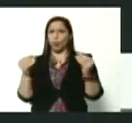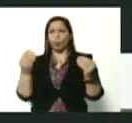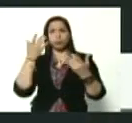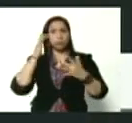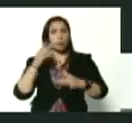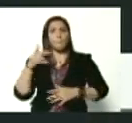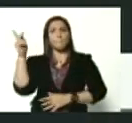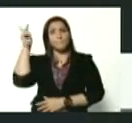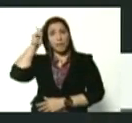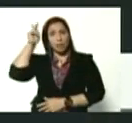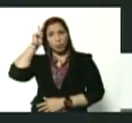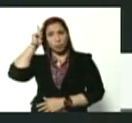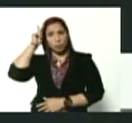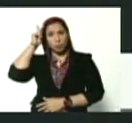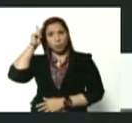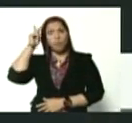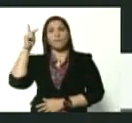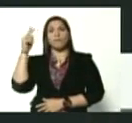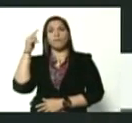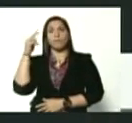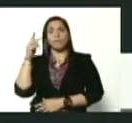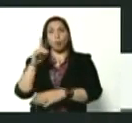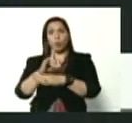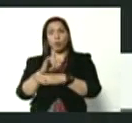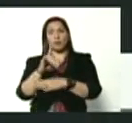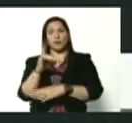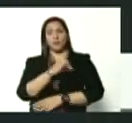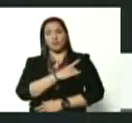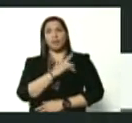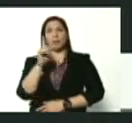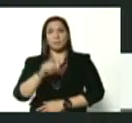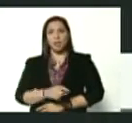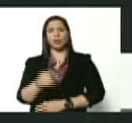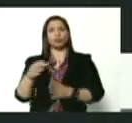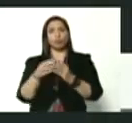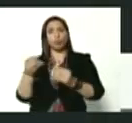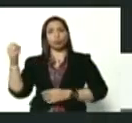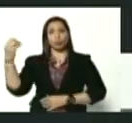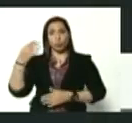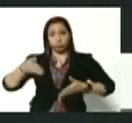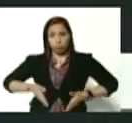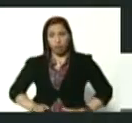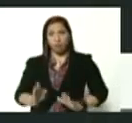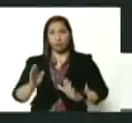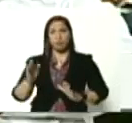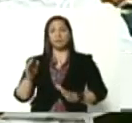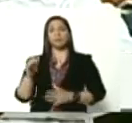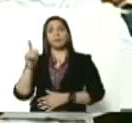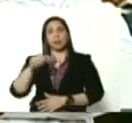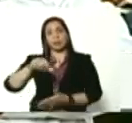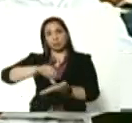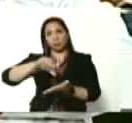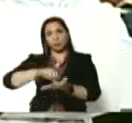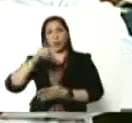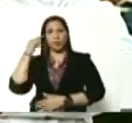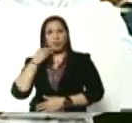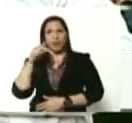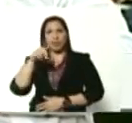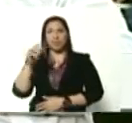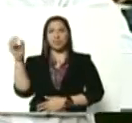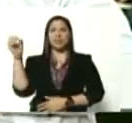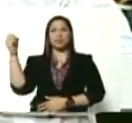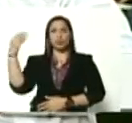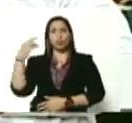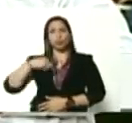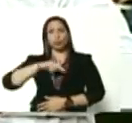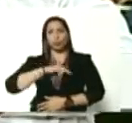que el sol de la gran colombia nace por angostura hoy ciudad bolívar y ese es el sol que nosotros